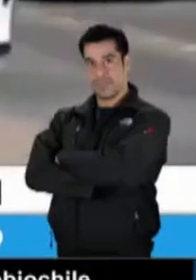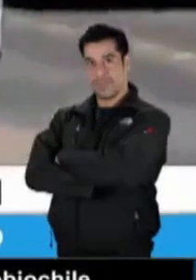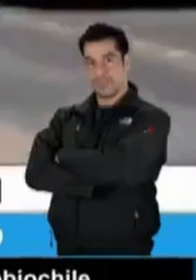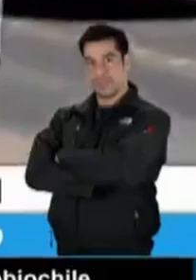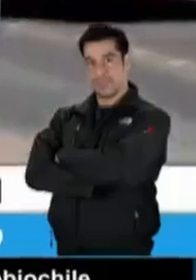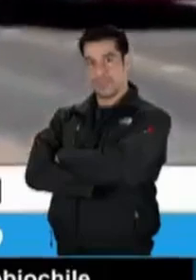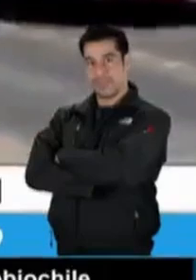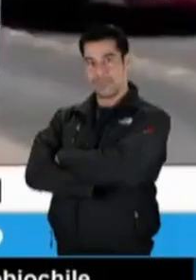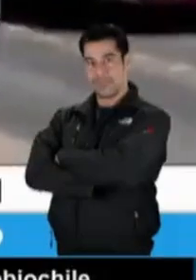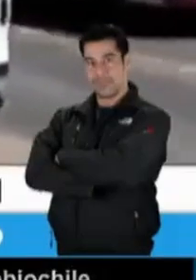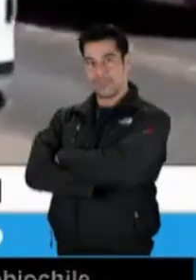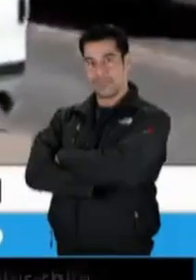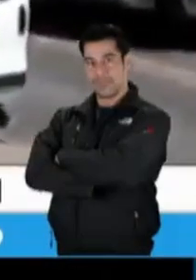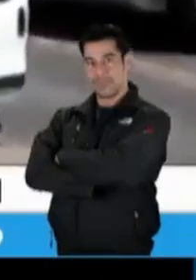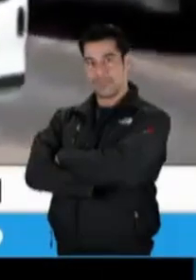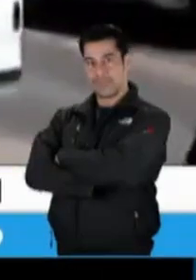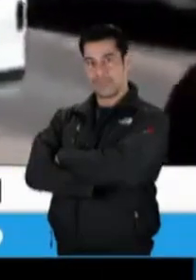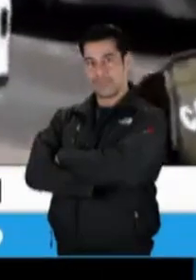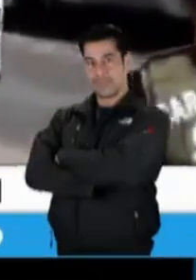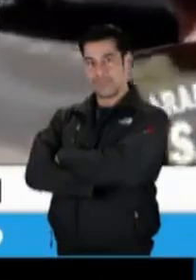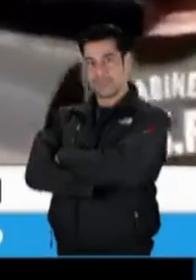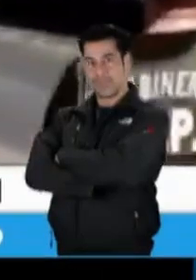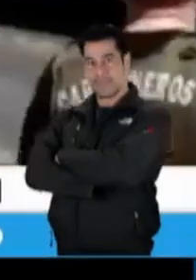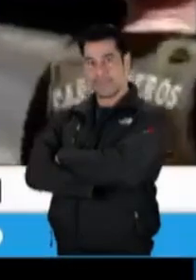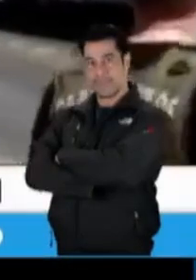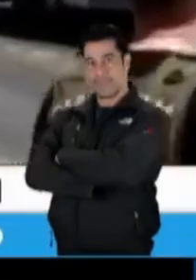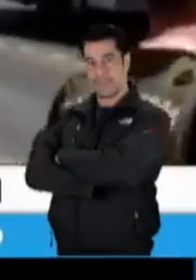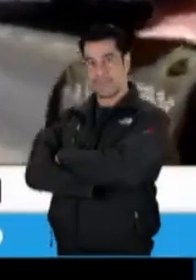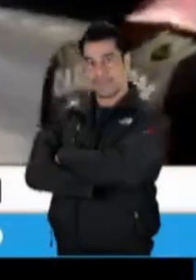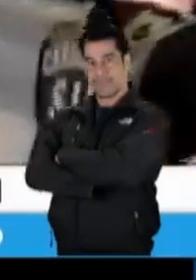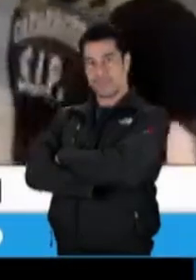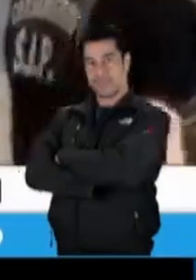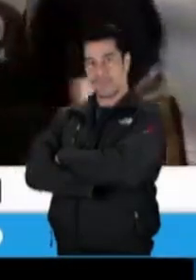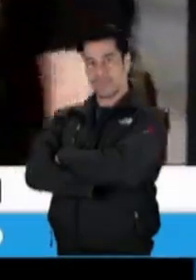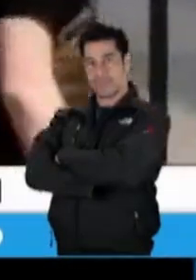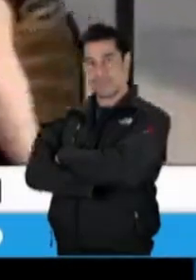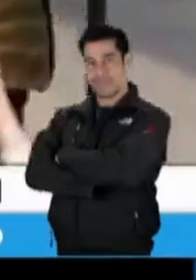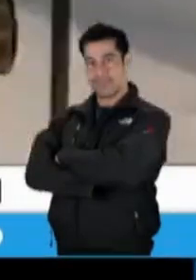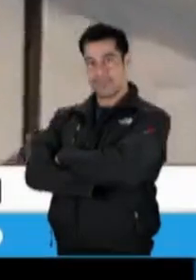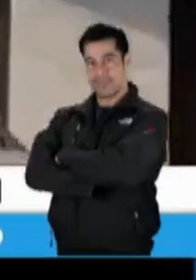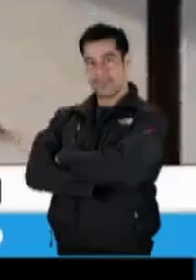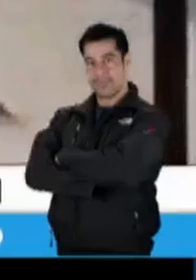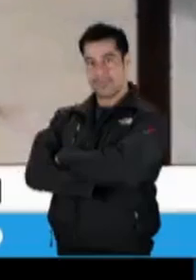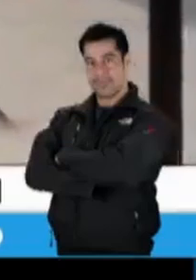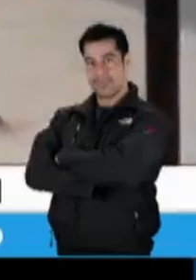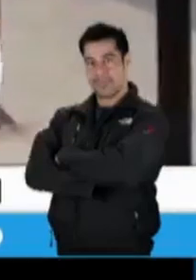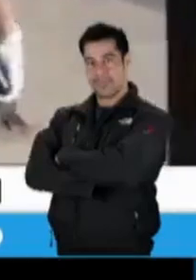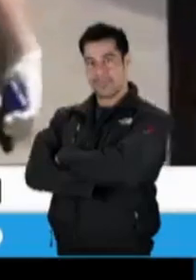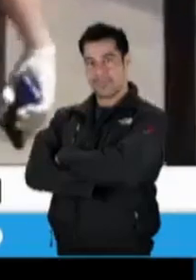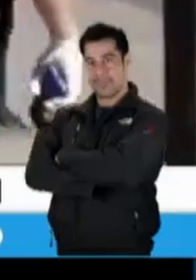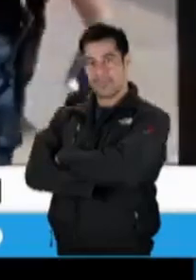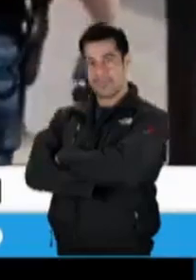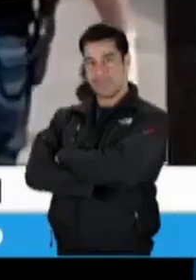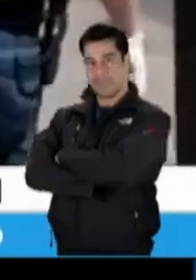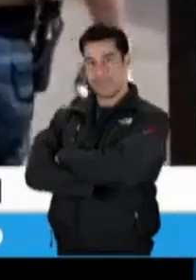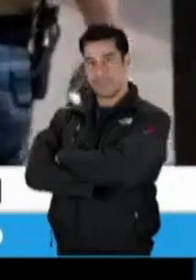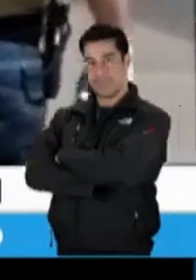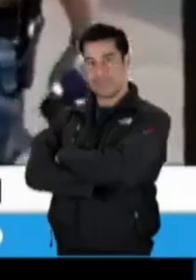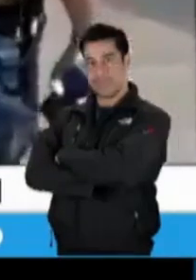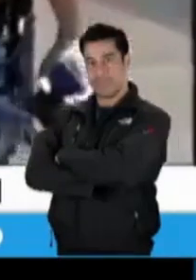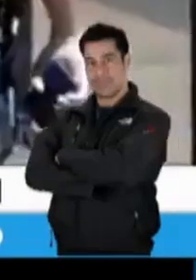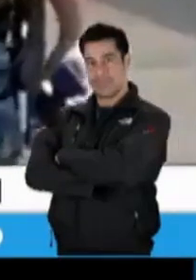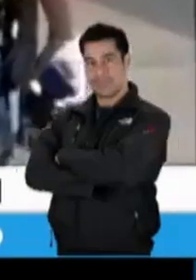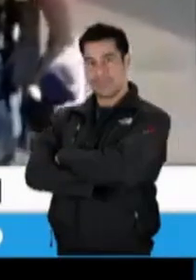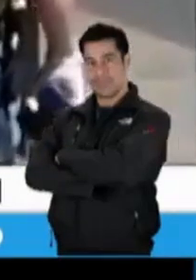que trabajan en estos clandestinos after. Bueno, tuvimos la oportunidad de hablar con uno de ellos y él contaba justamente